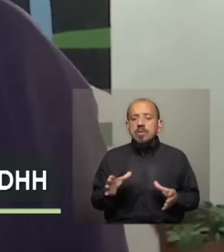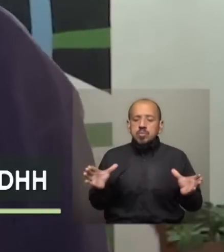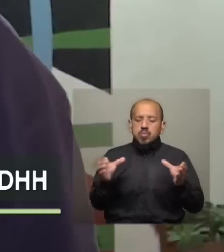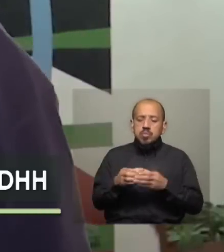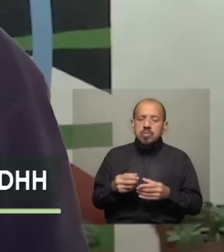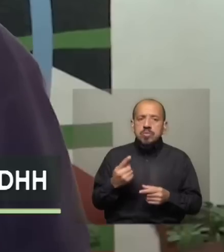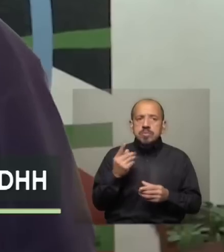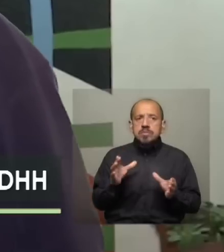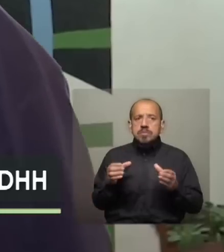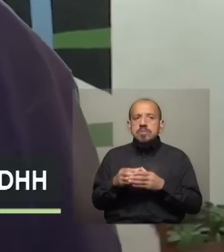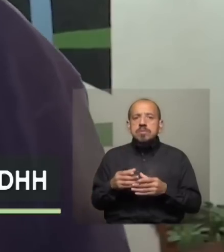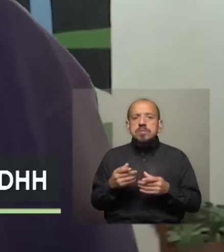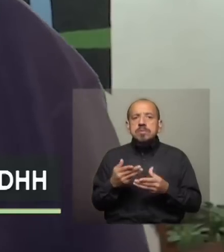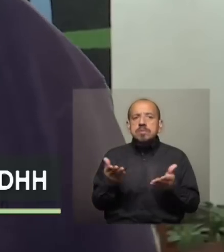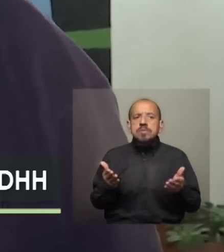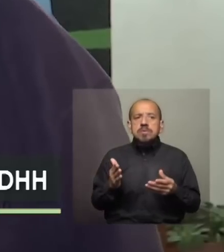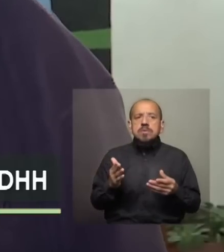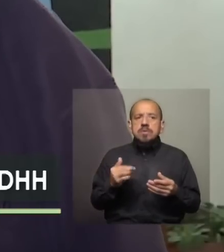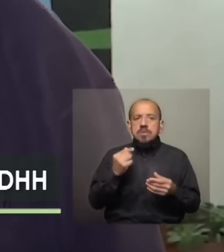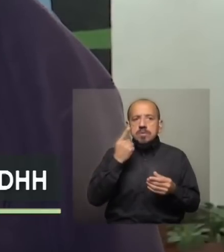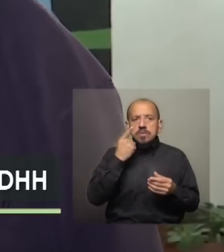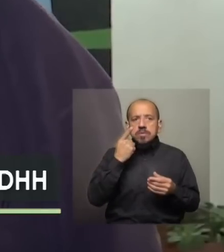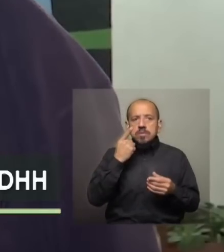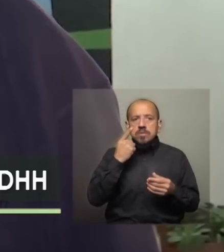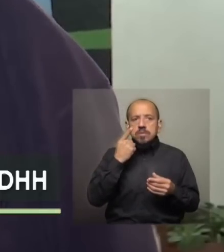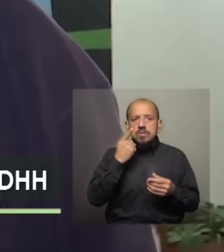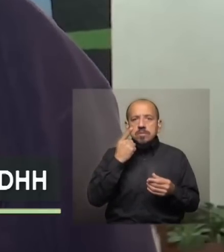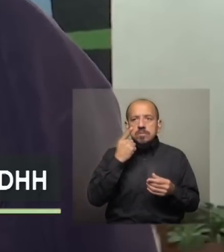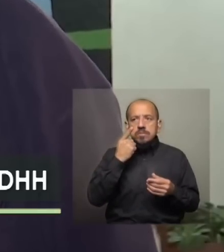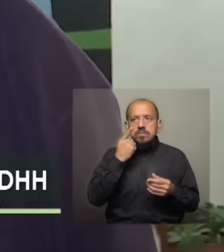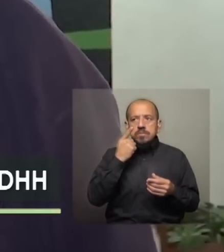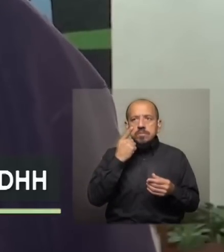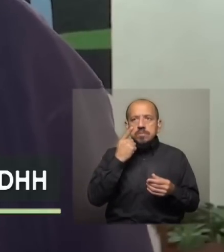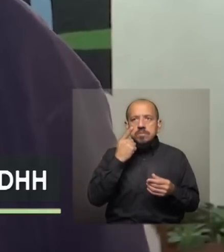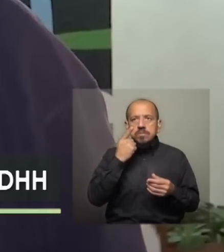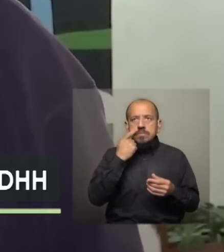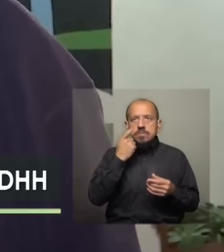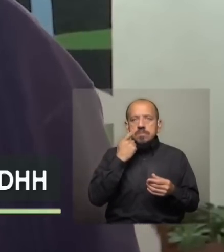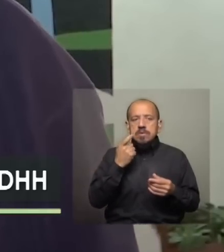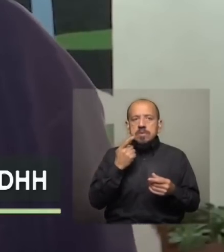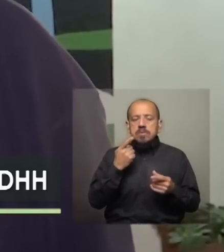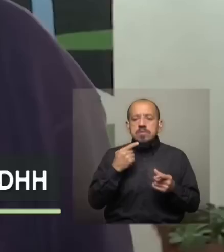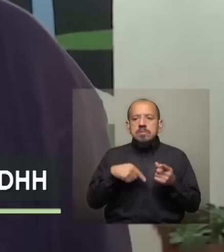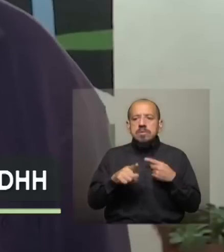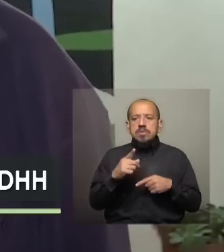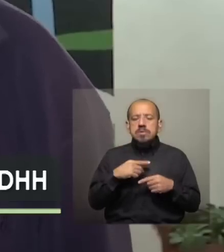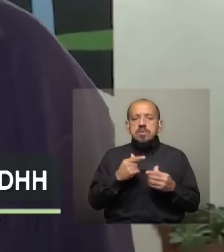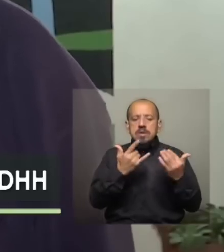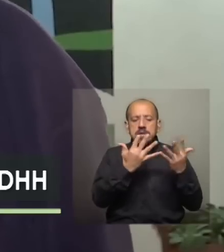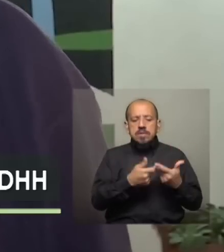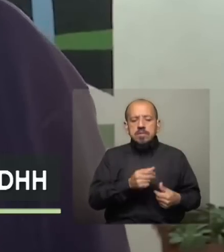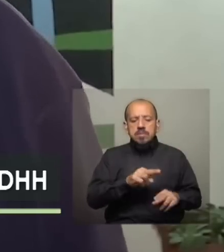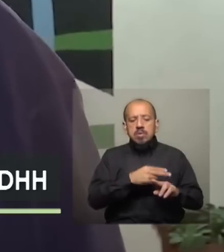principalmente integrado por por varones porque en esta nueva Reforma jubilatoria